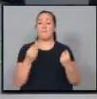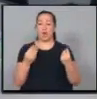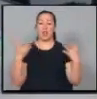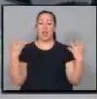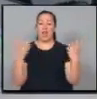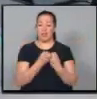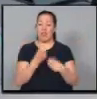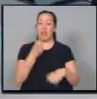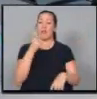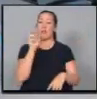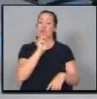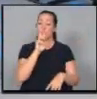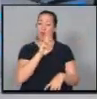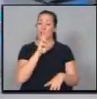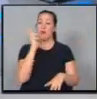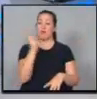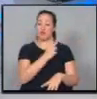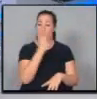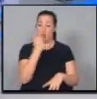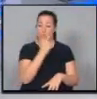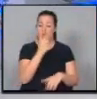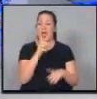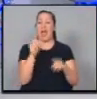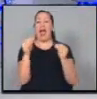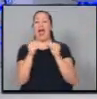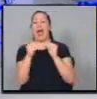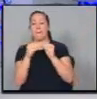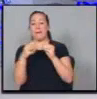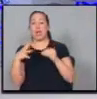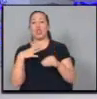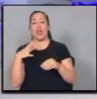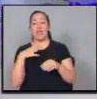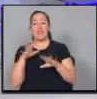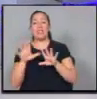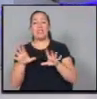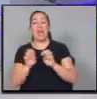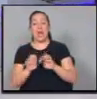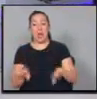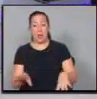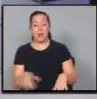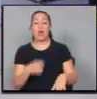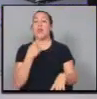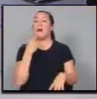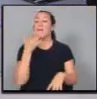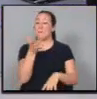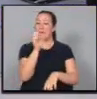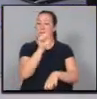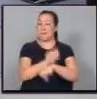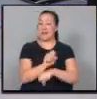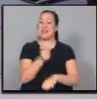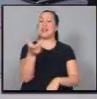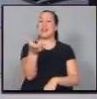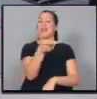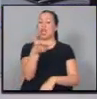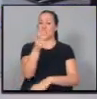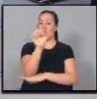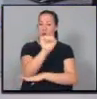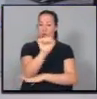el que murió una maestra y su amiga todavía está grave. Piden la detención de los 3 conductores.